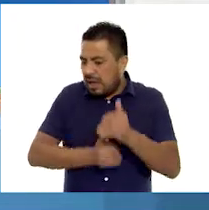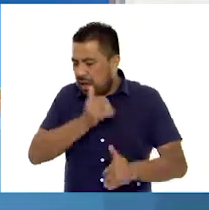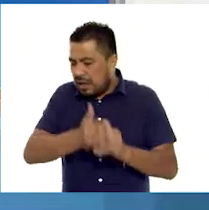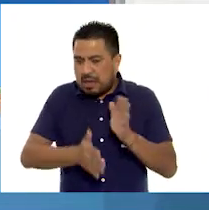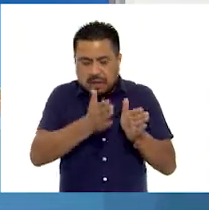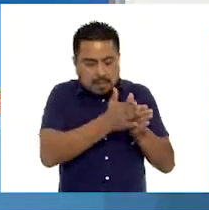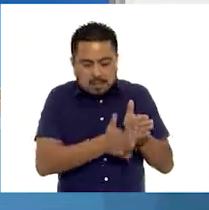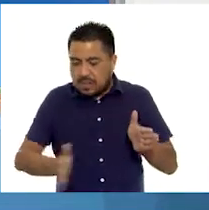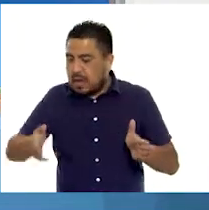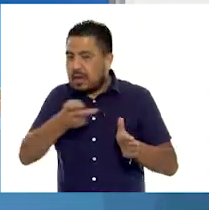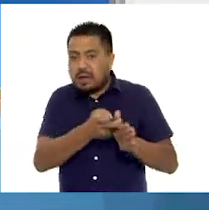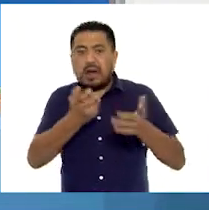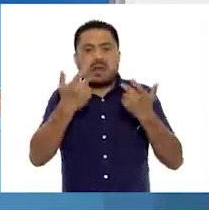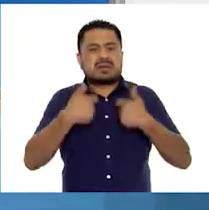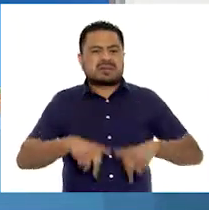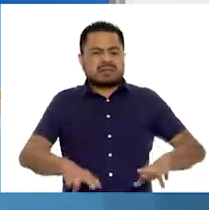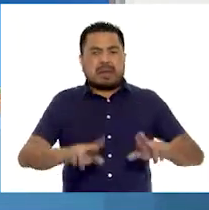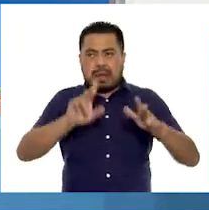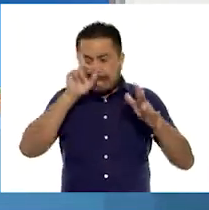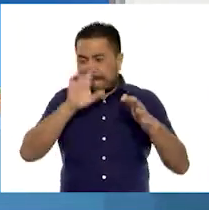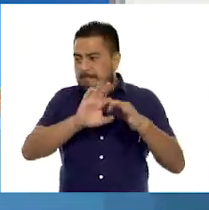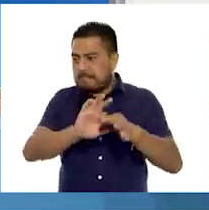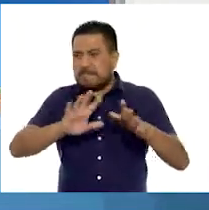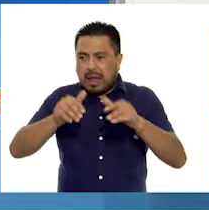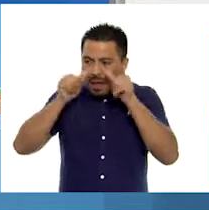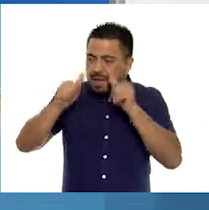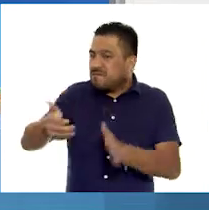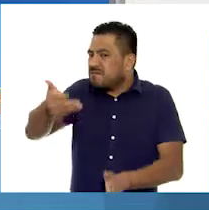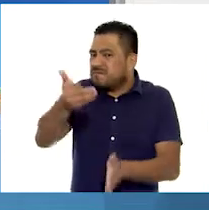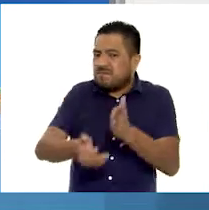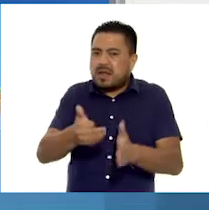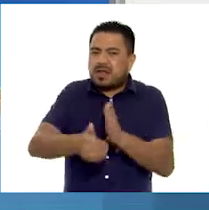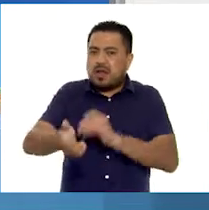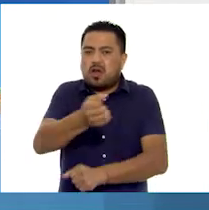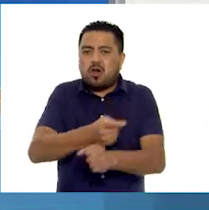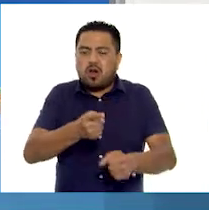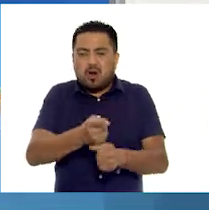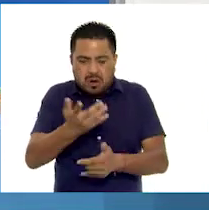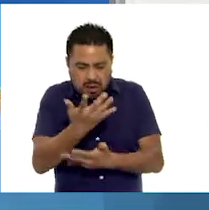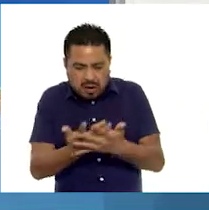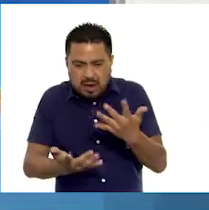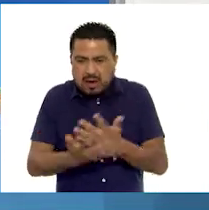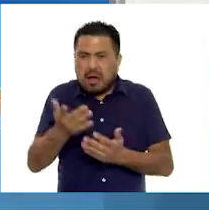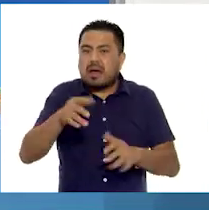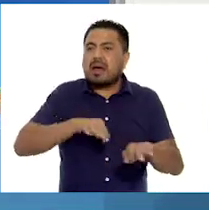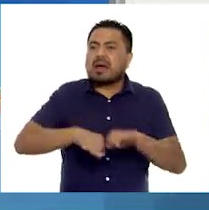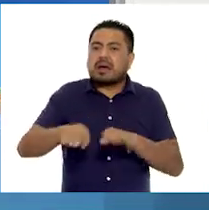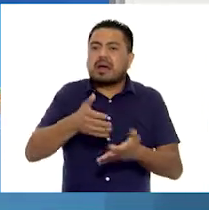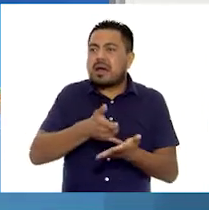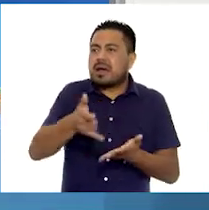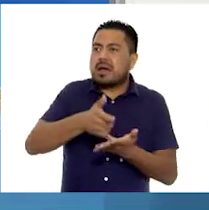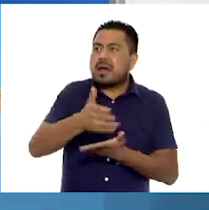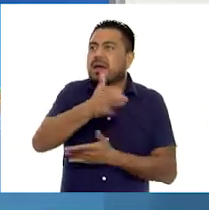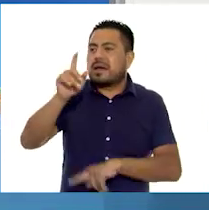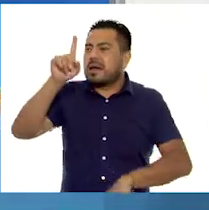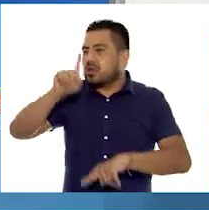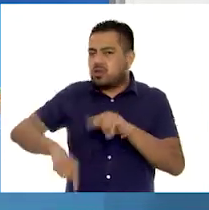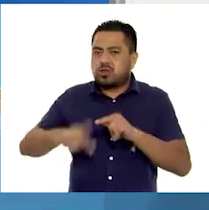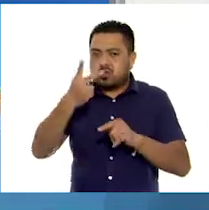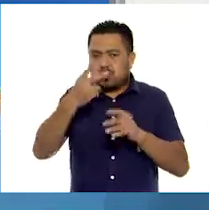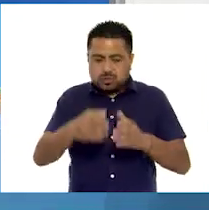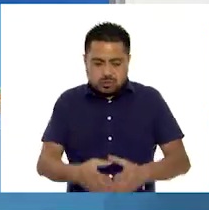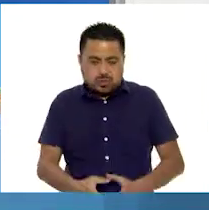para representar este descuido la desatención y la falta de oportunidades laborales en el campo vamos a quitar dos piezas de nuestra torre